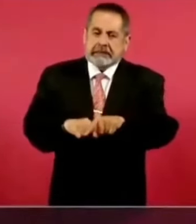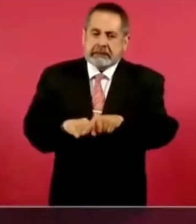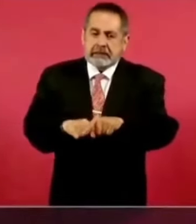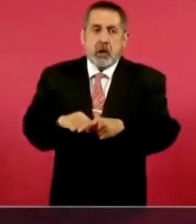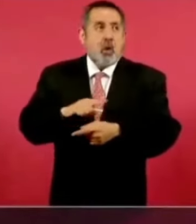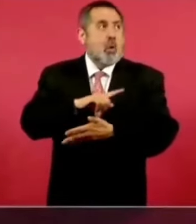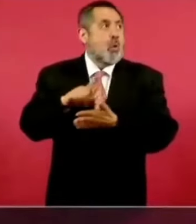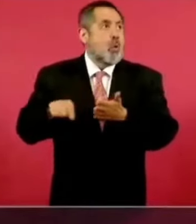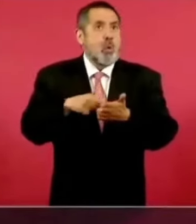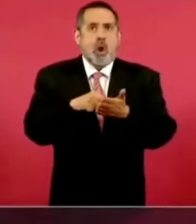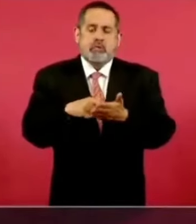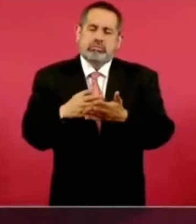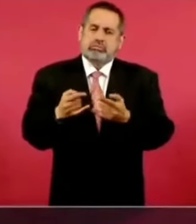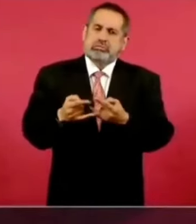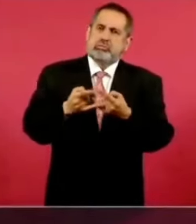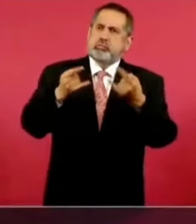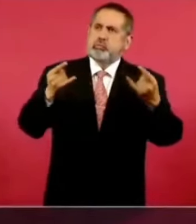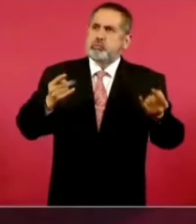recinto histórico.